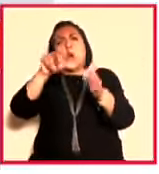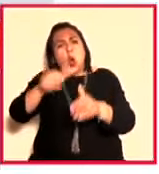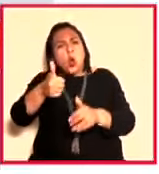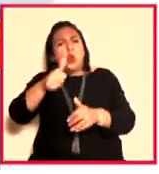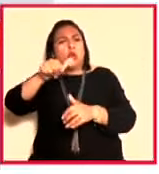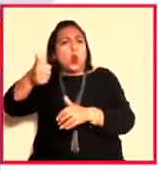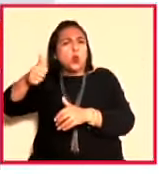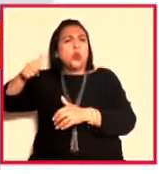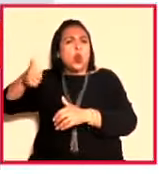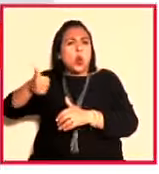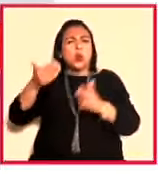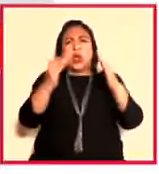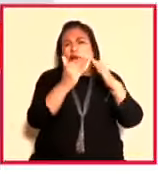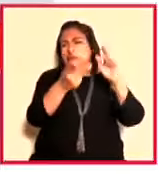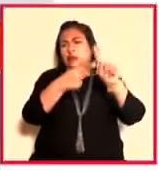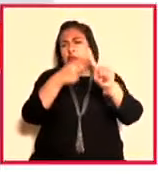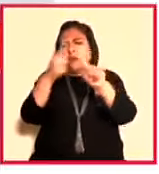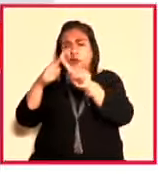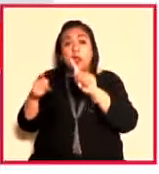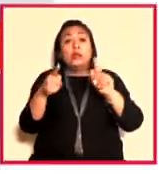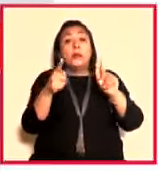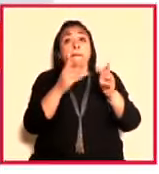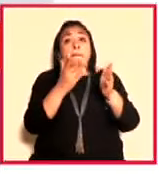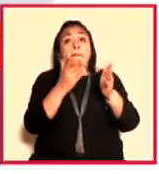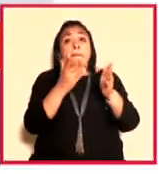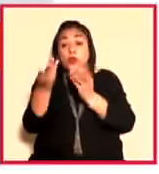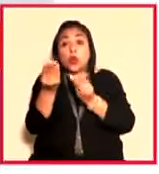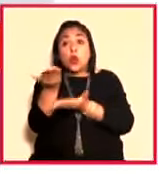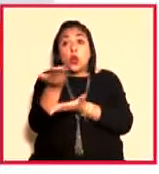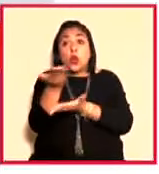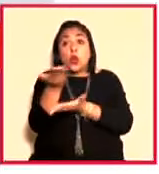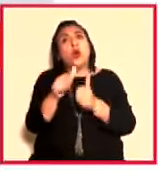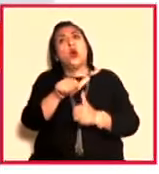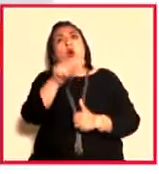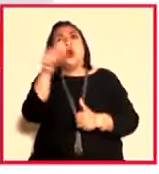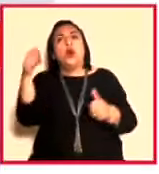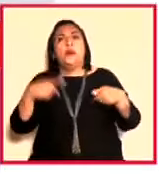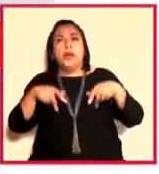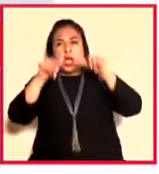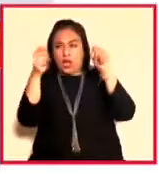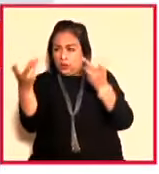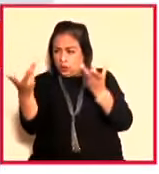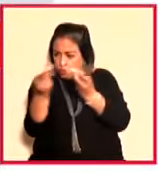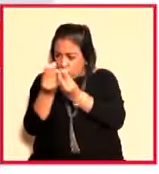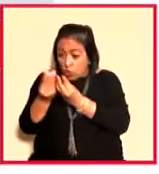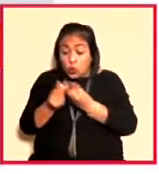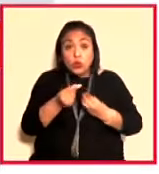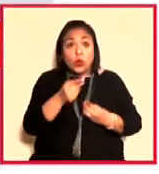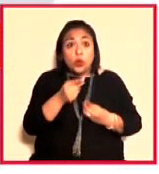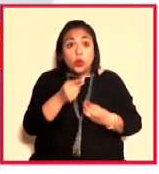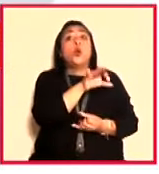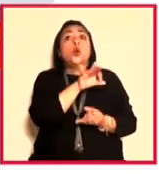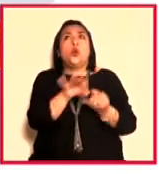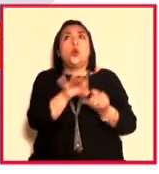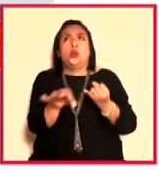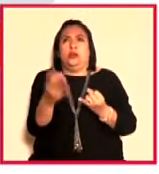otras casas, ellos hacen collaborations con otros artistas. Y al final de este año,